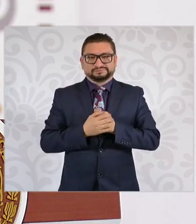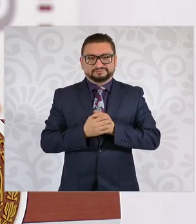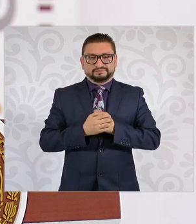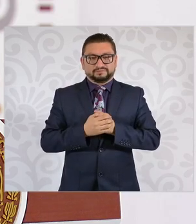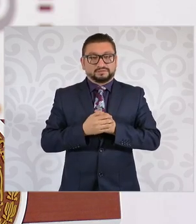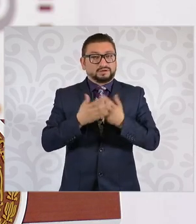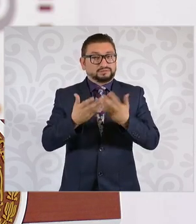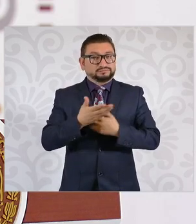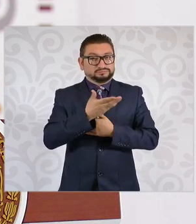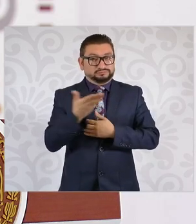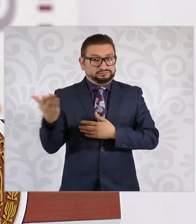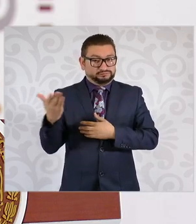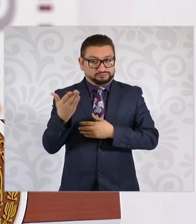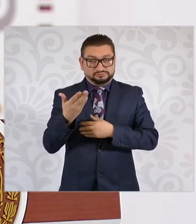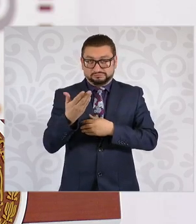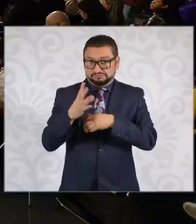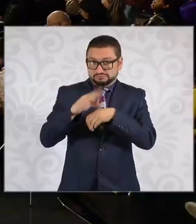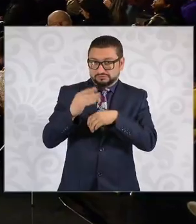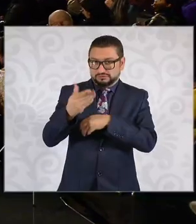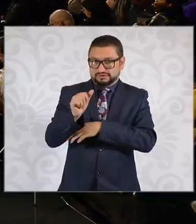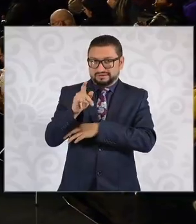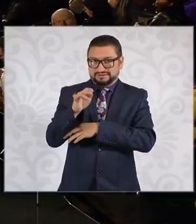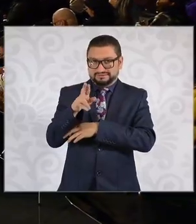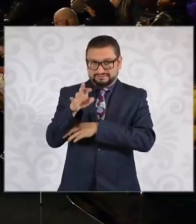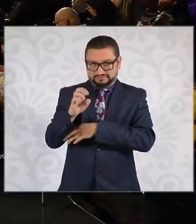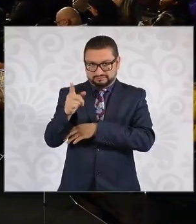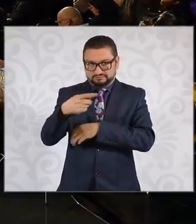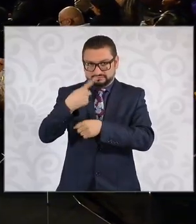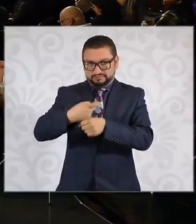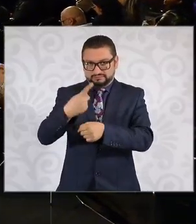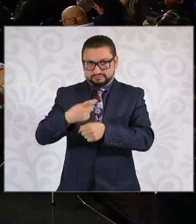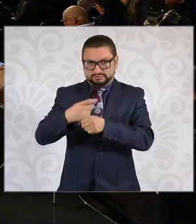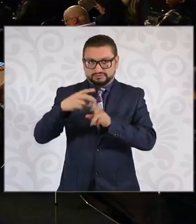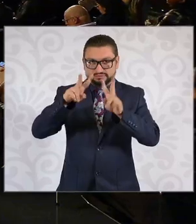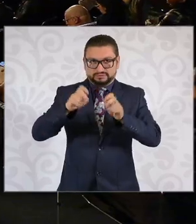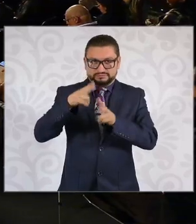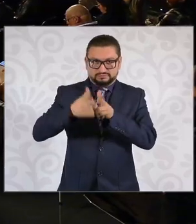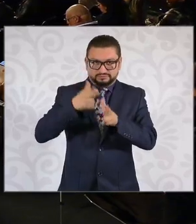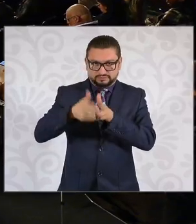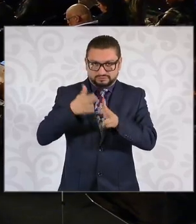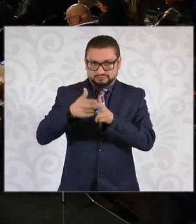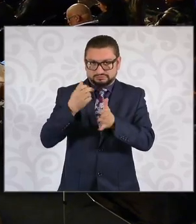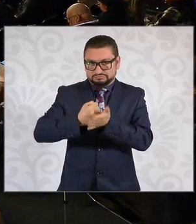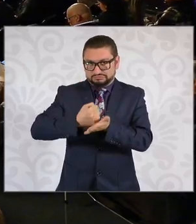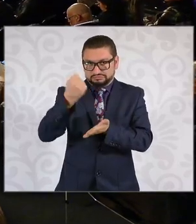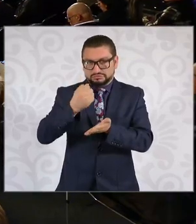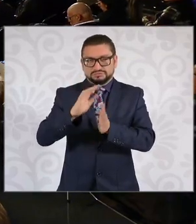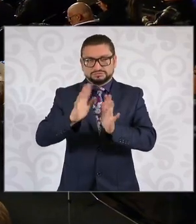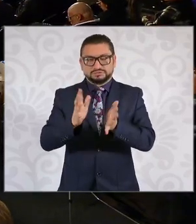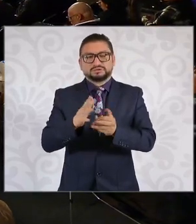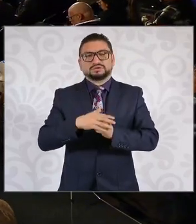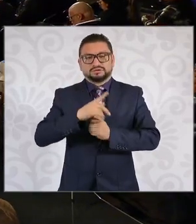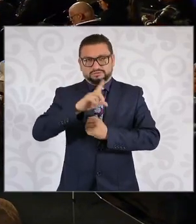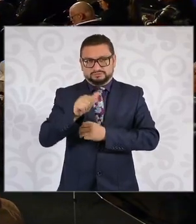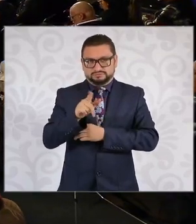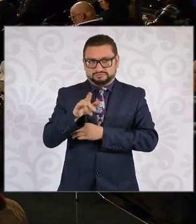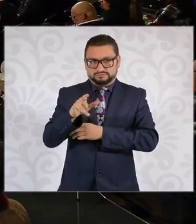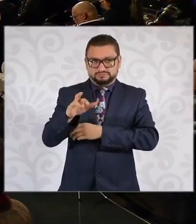les parece, primero que presente Andrés lo de ferrocarriles, que ya fue aprobado, y luego Luz